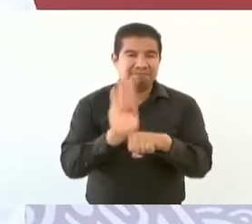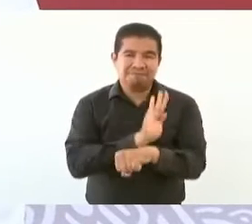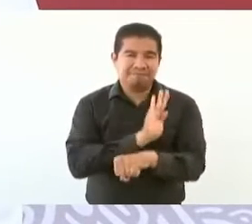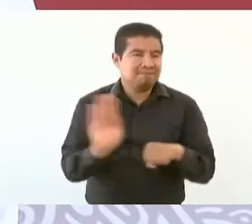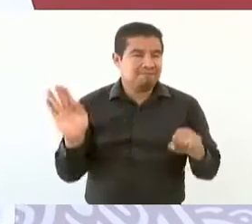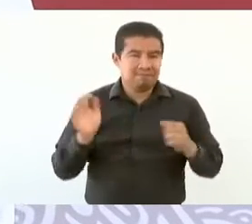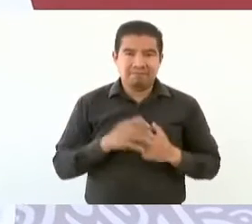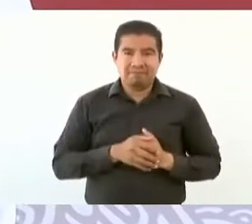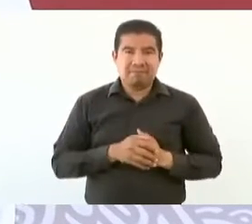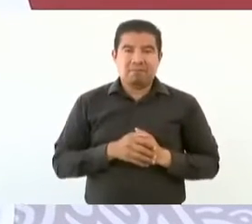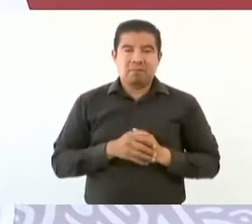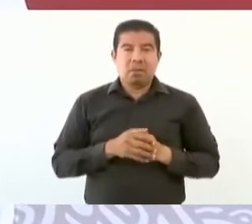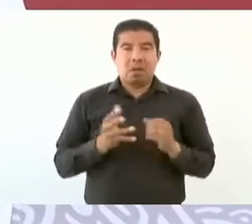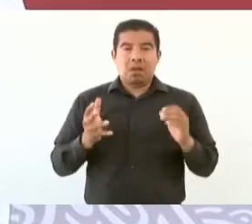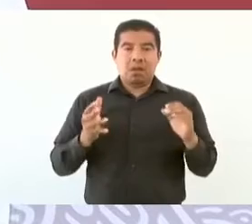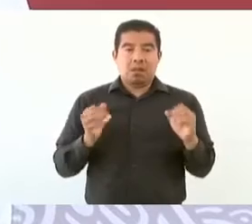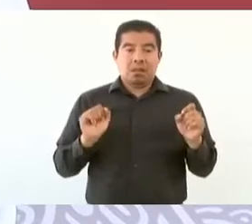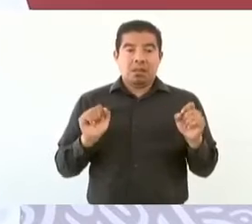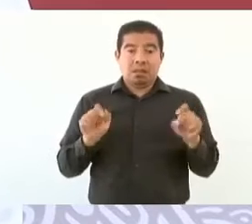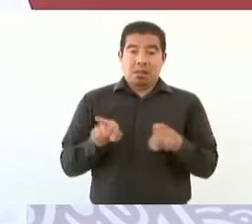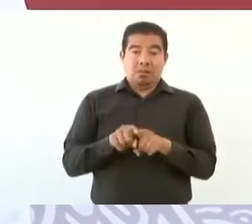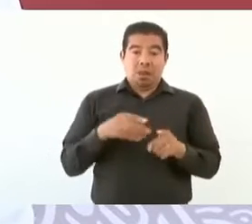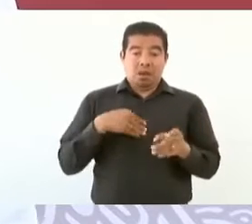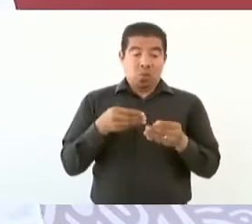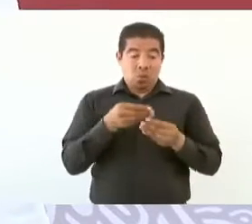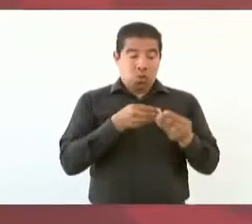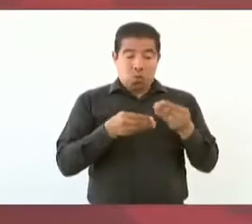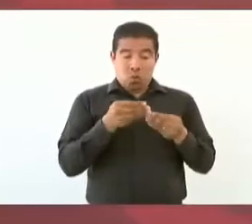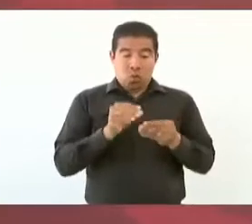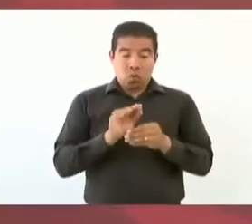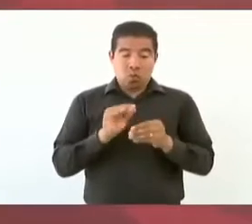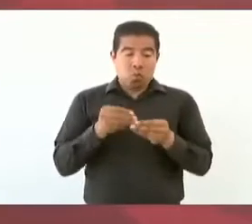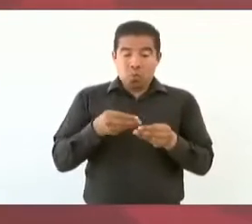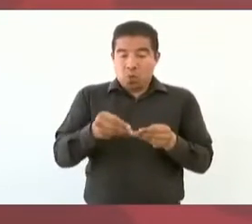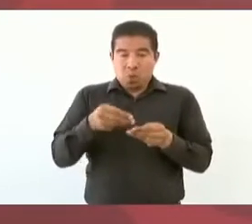mucho menos reparto de utilidades